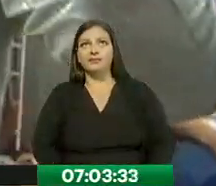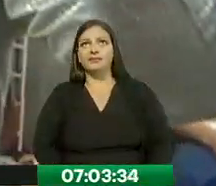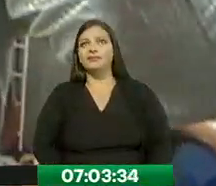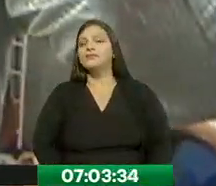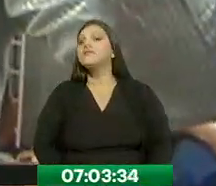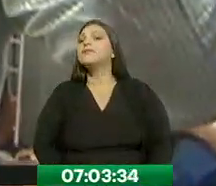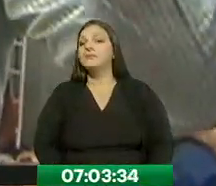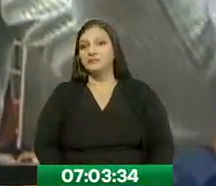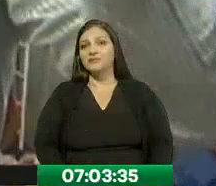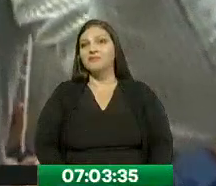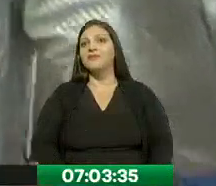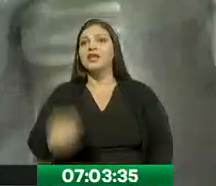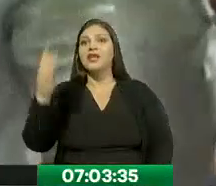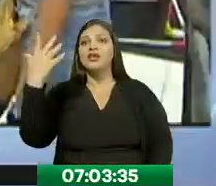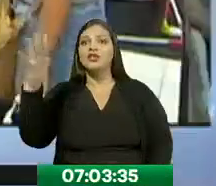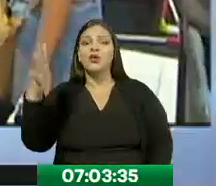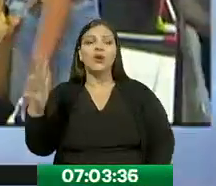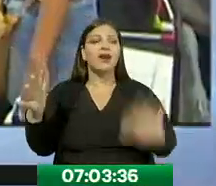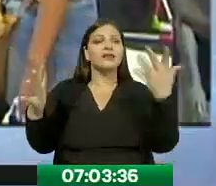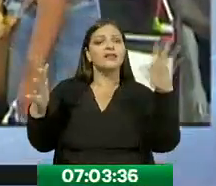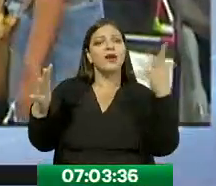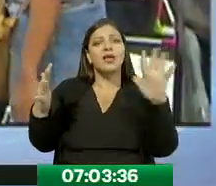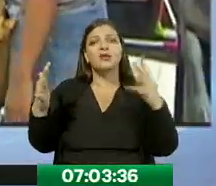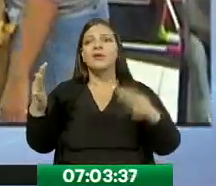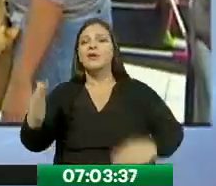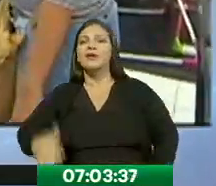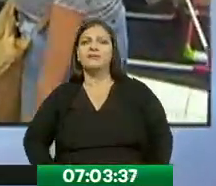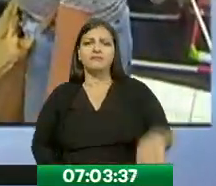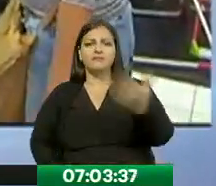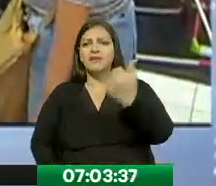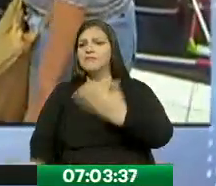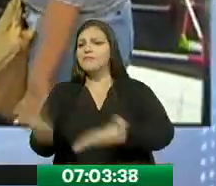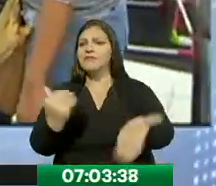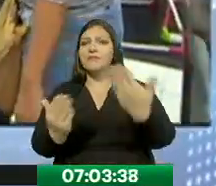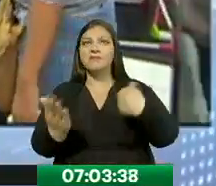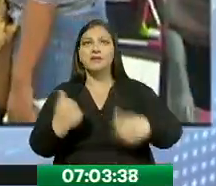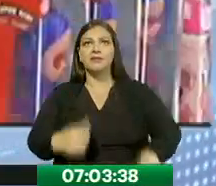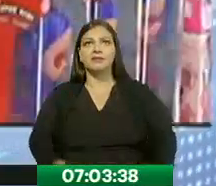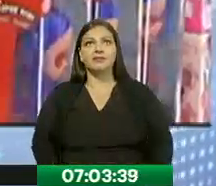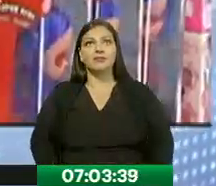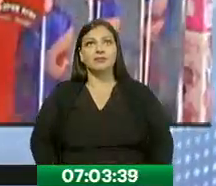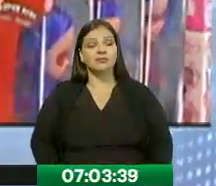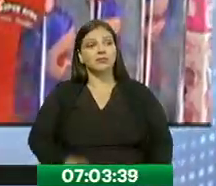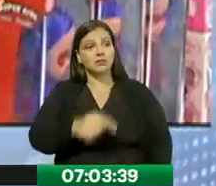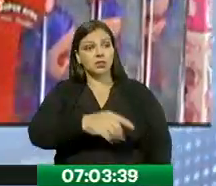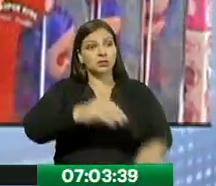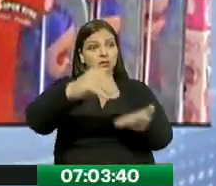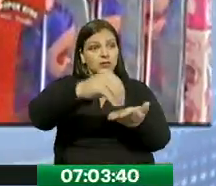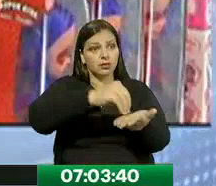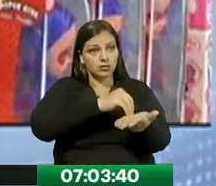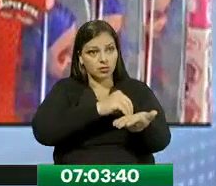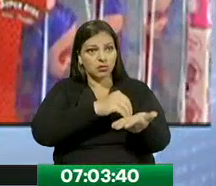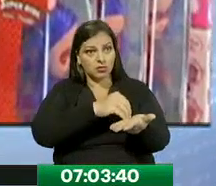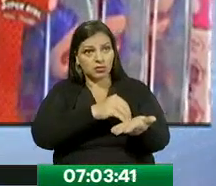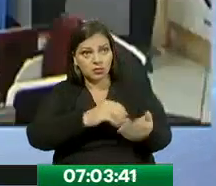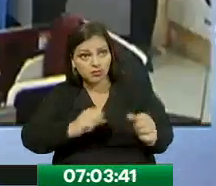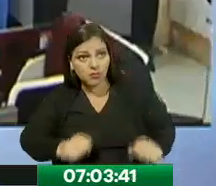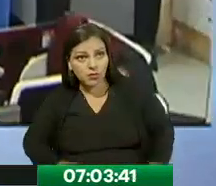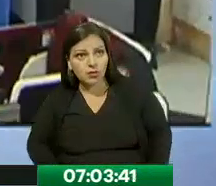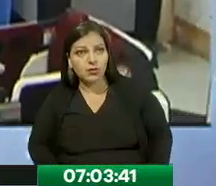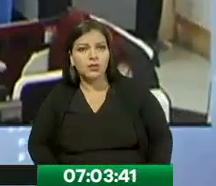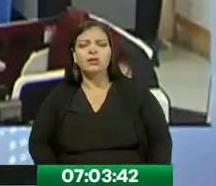5 al derecho, no pague más. Bueno, y ustedes también aquí presentan planes de pagos, tarjetas de crédito, están en la Bahía, ¿no? También para que la gente